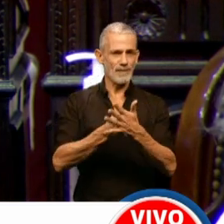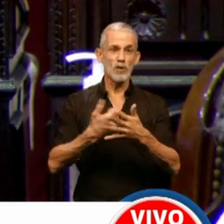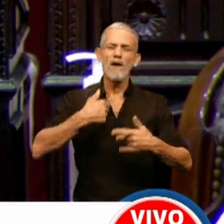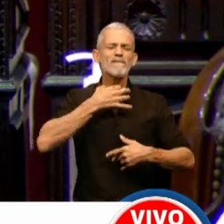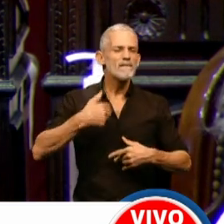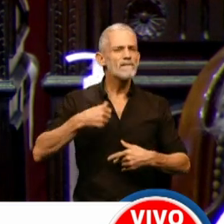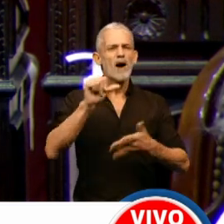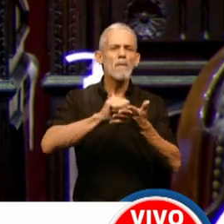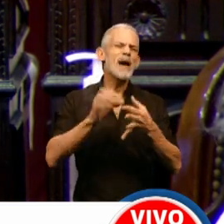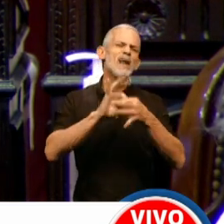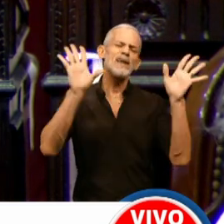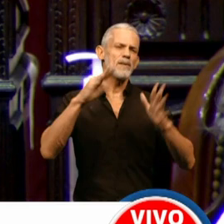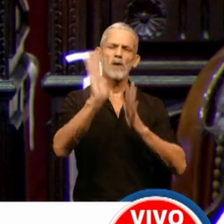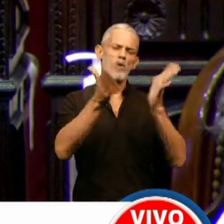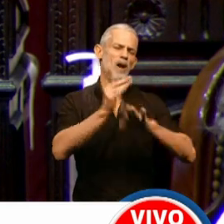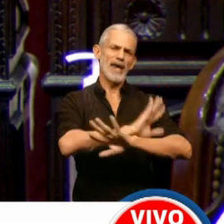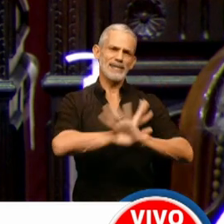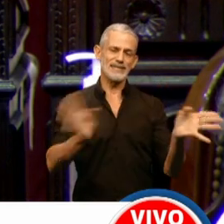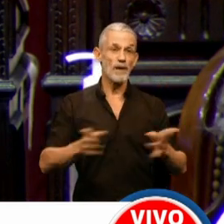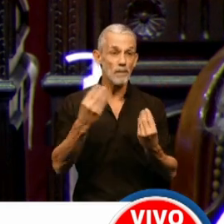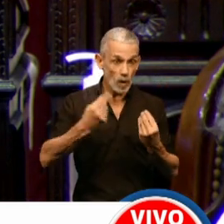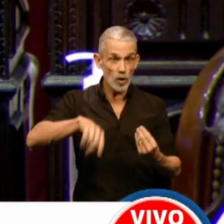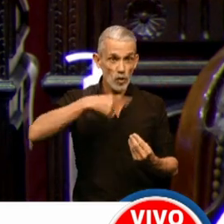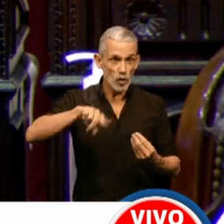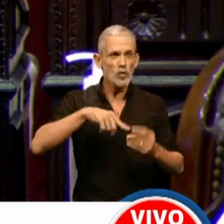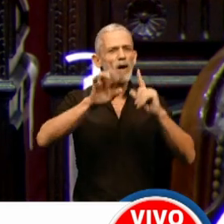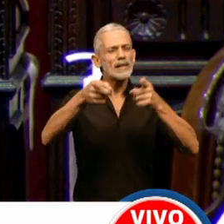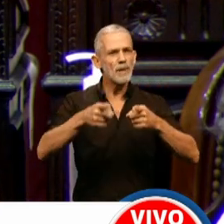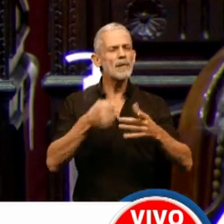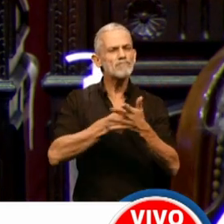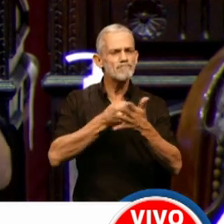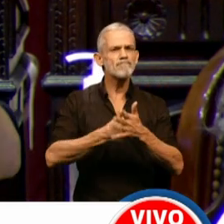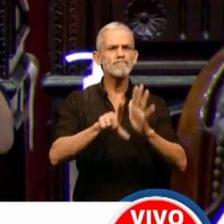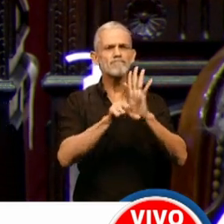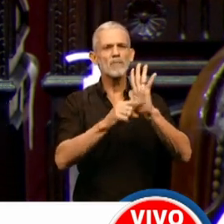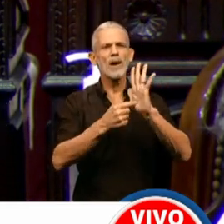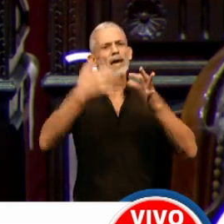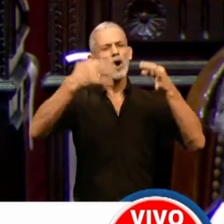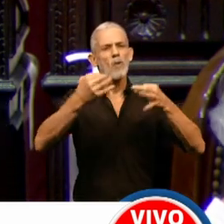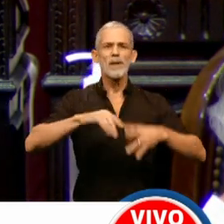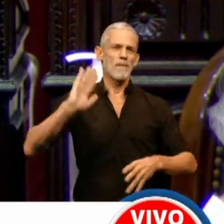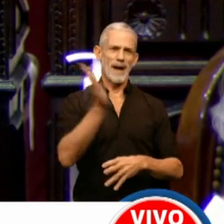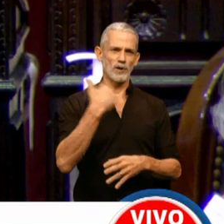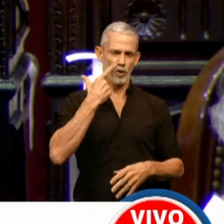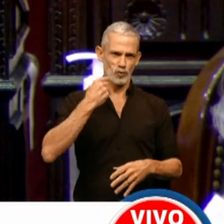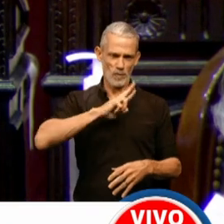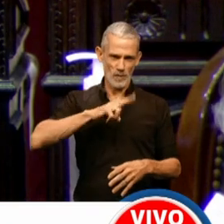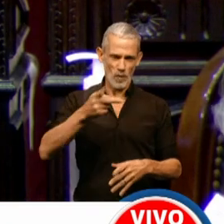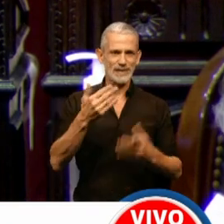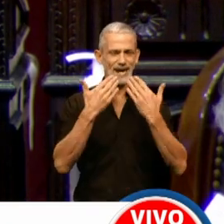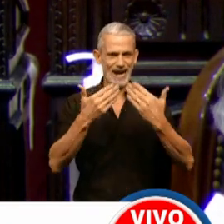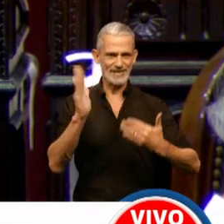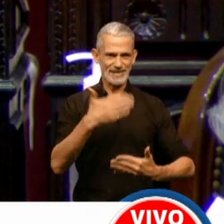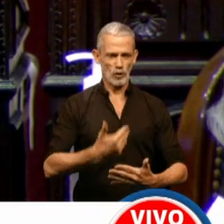libre de violencias y porque vamos a ir también por una ley integral para todos nosotros gracias